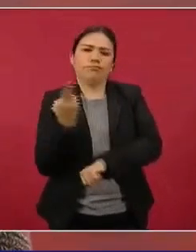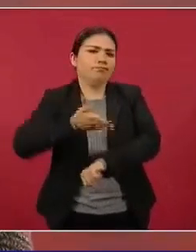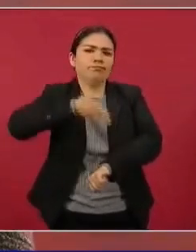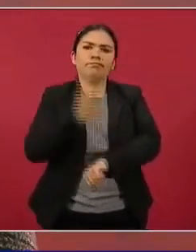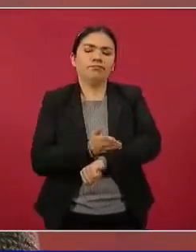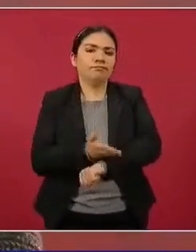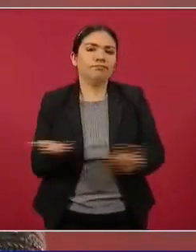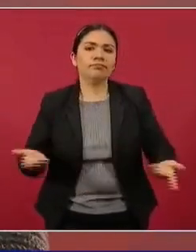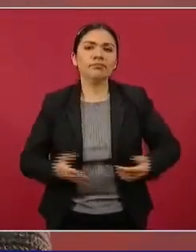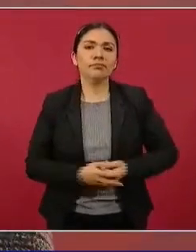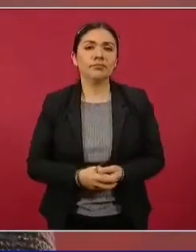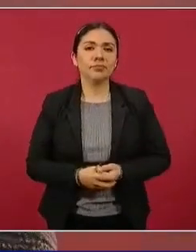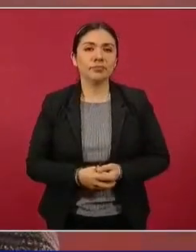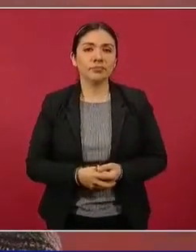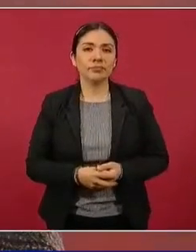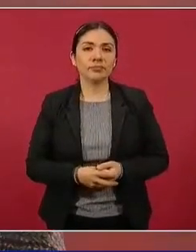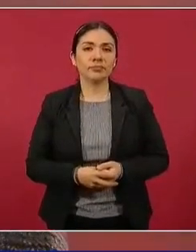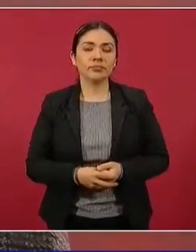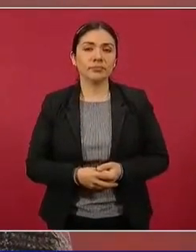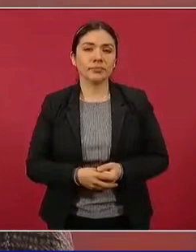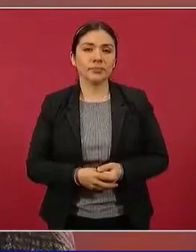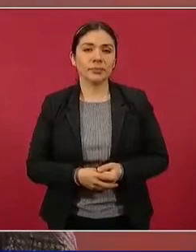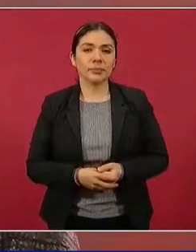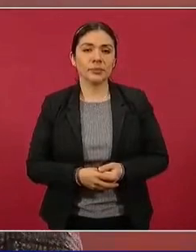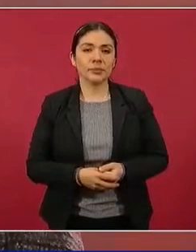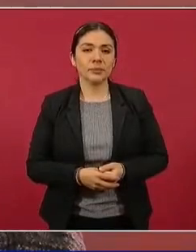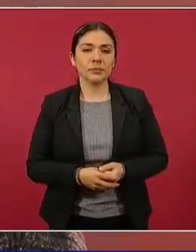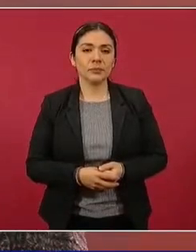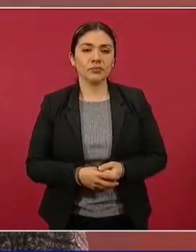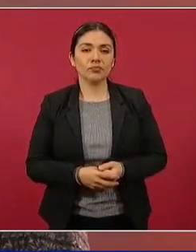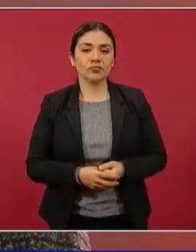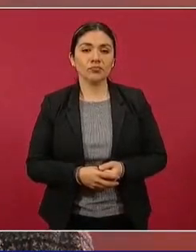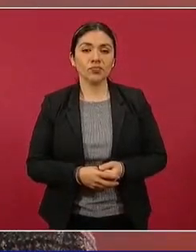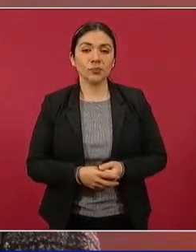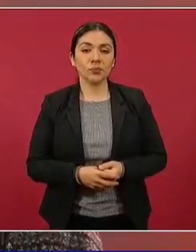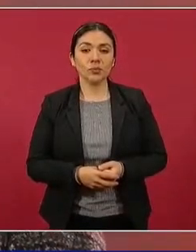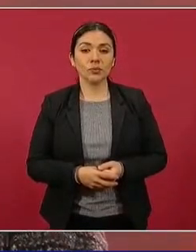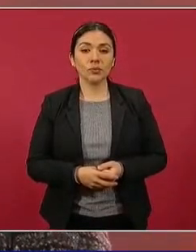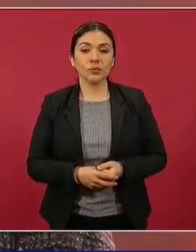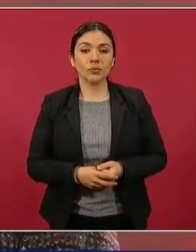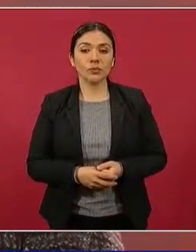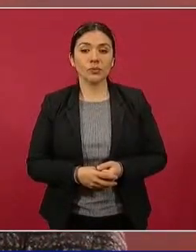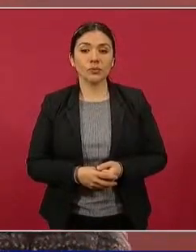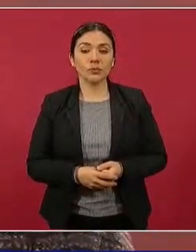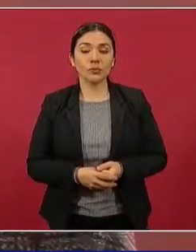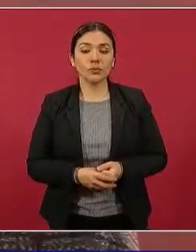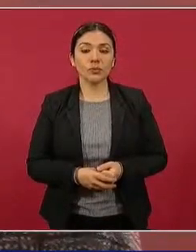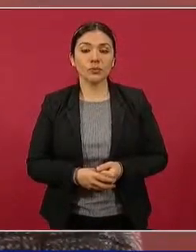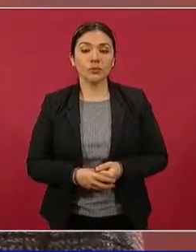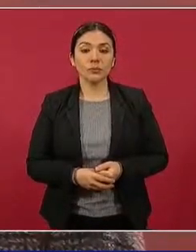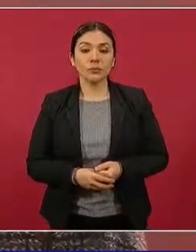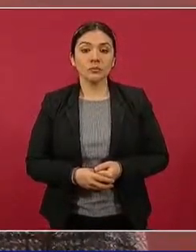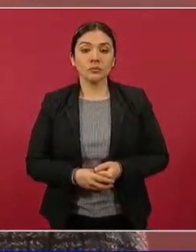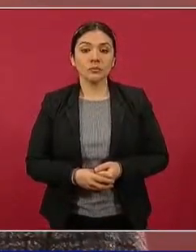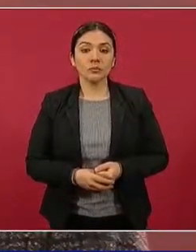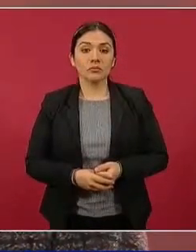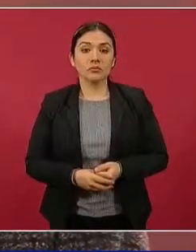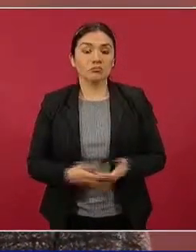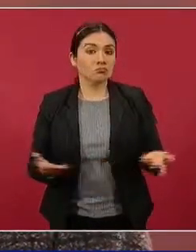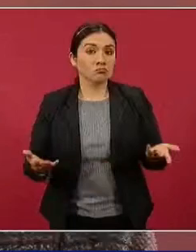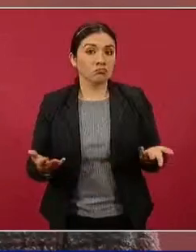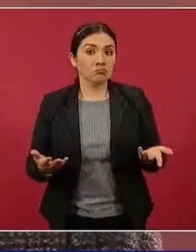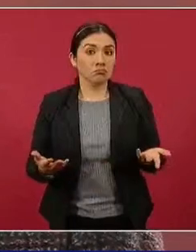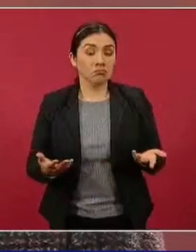no